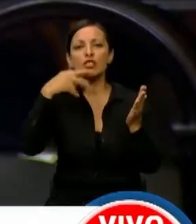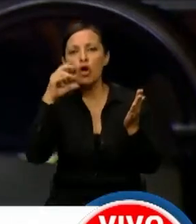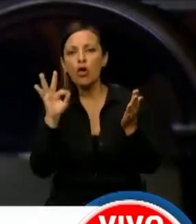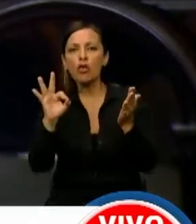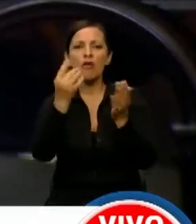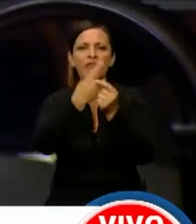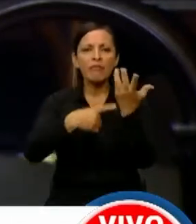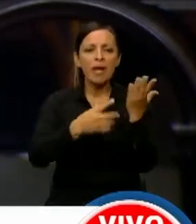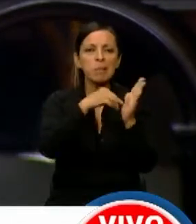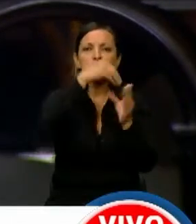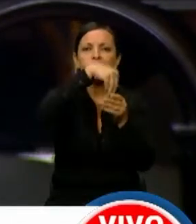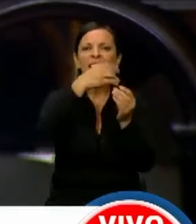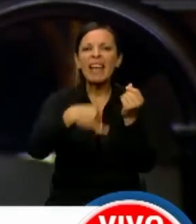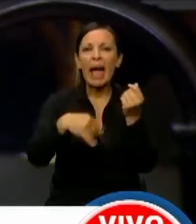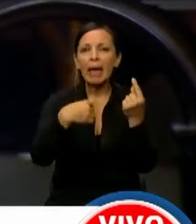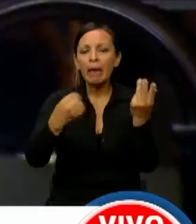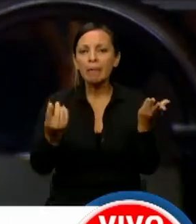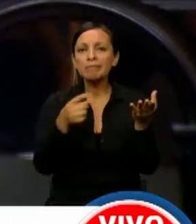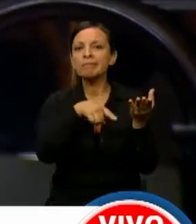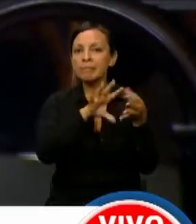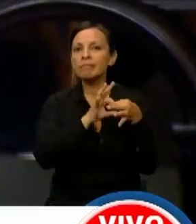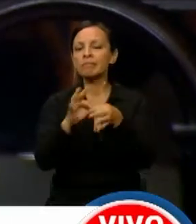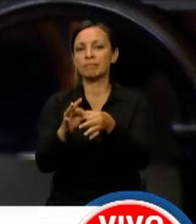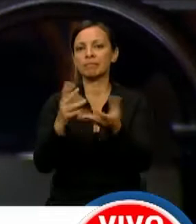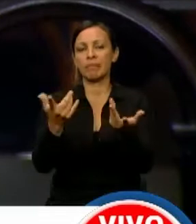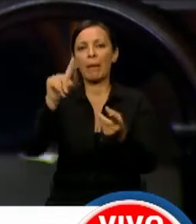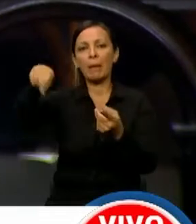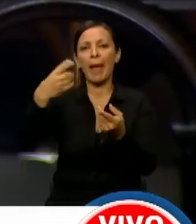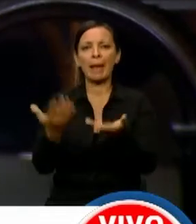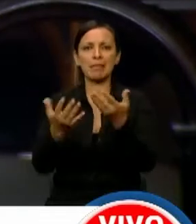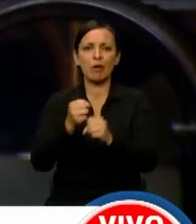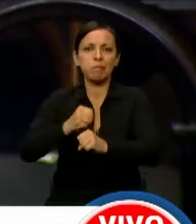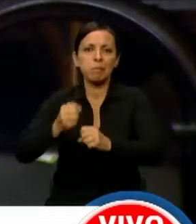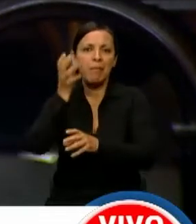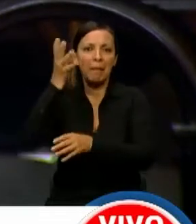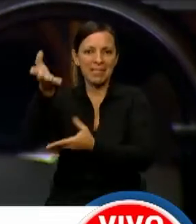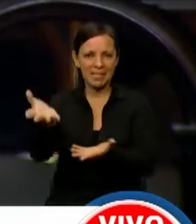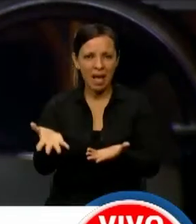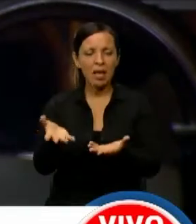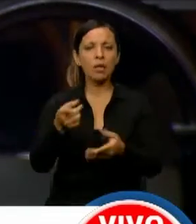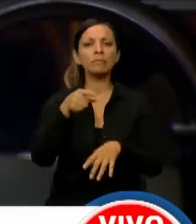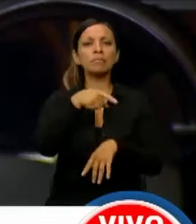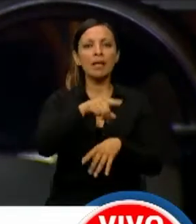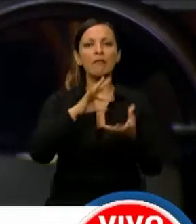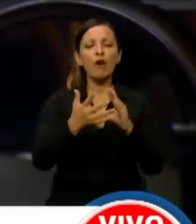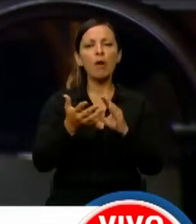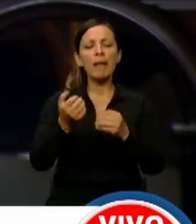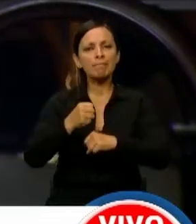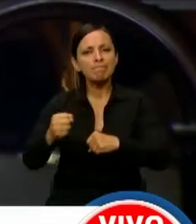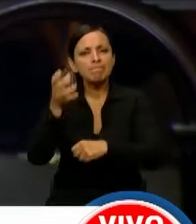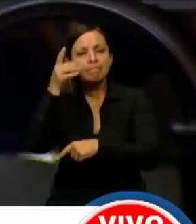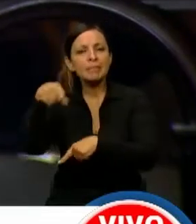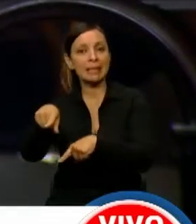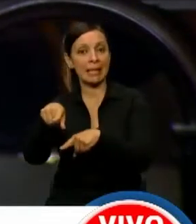sodio, que están totalmente relacionados con el sobrepeso, con la obesidad. Y este sobrepeso y esta